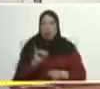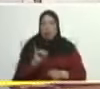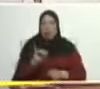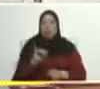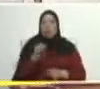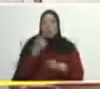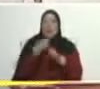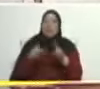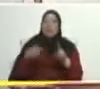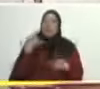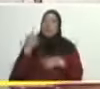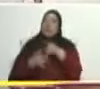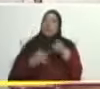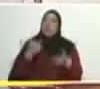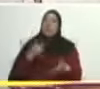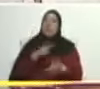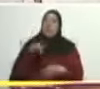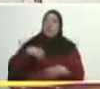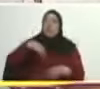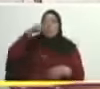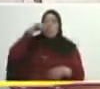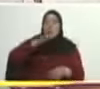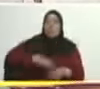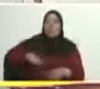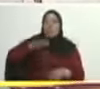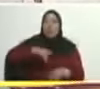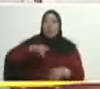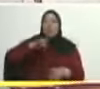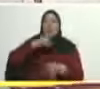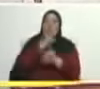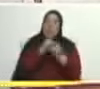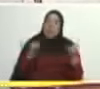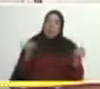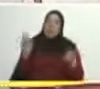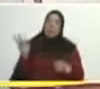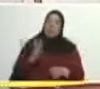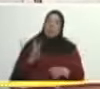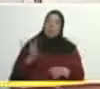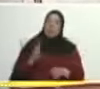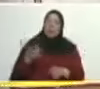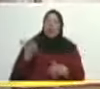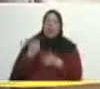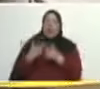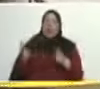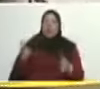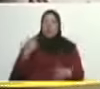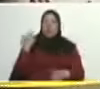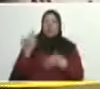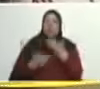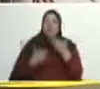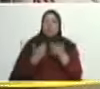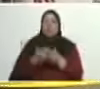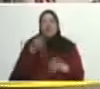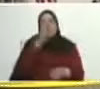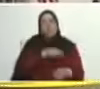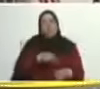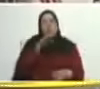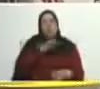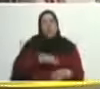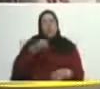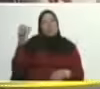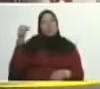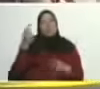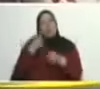y la alternativa para nuestros pueblos es el camino de la independencia, la soberanía y el socialismo,